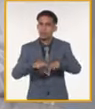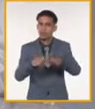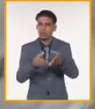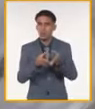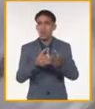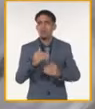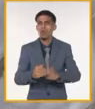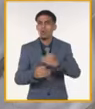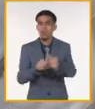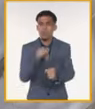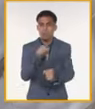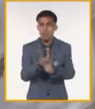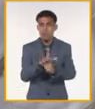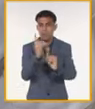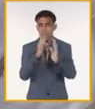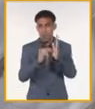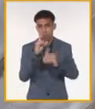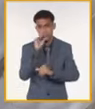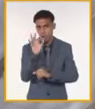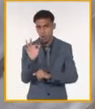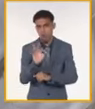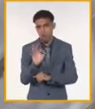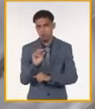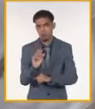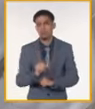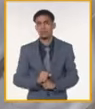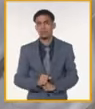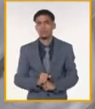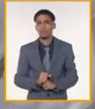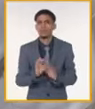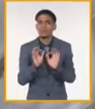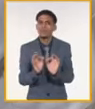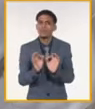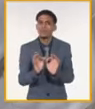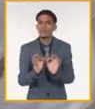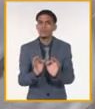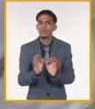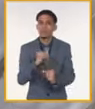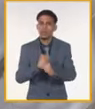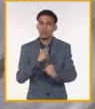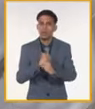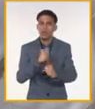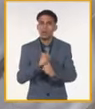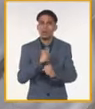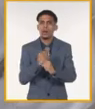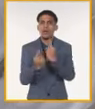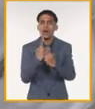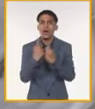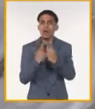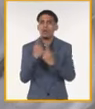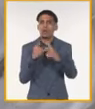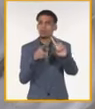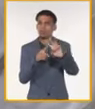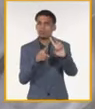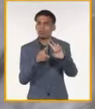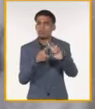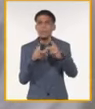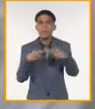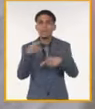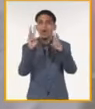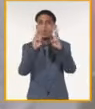empezó hace un mes exactamente eh siempre se ha estado trabajando por algunos medios sobre todo en redes